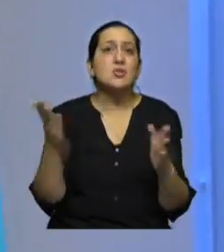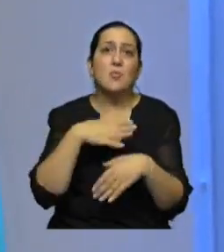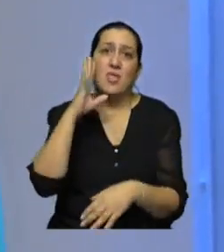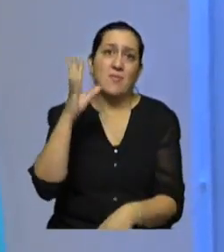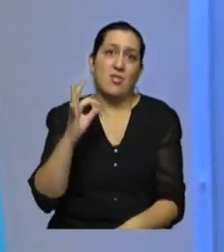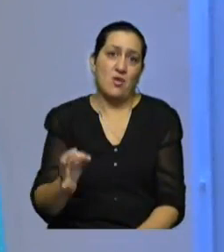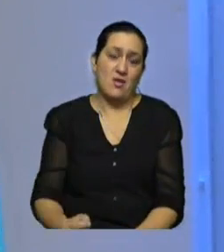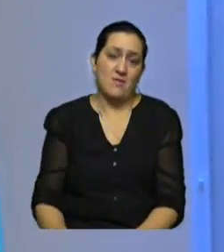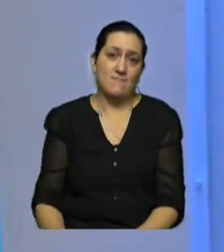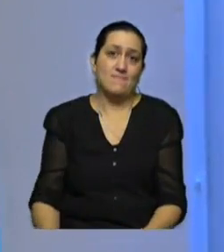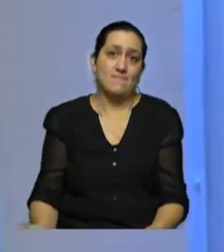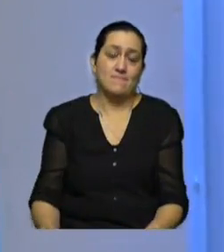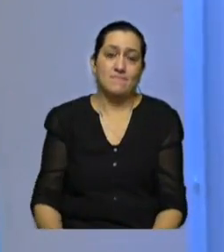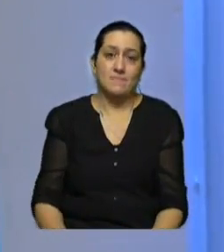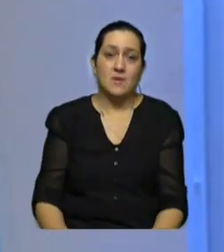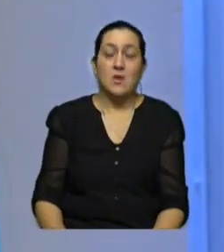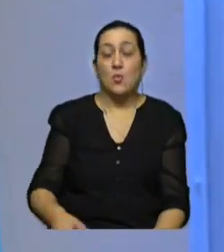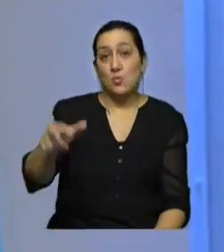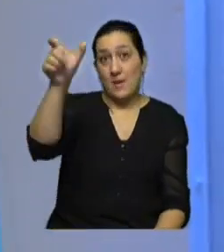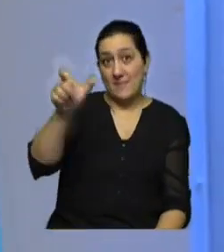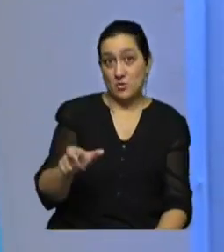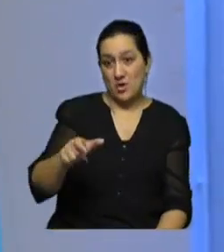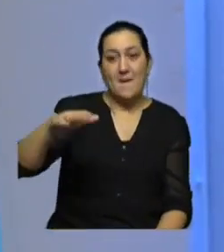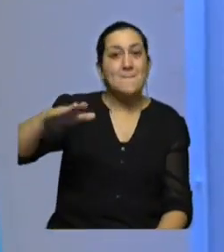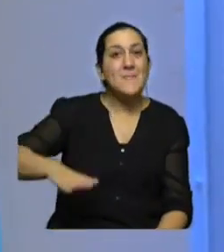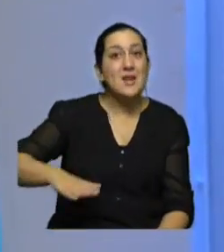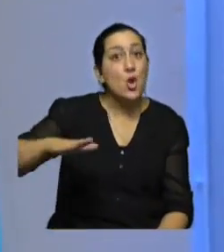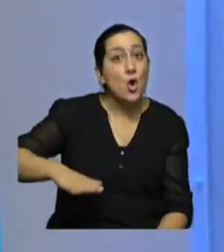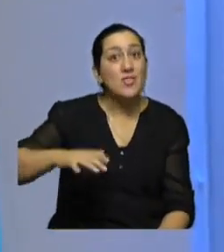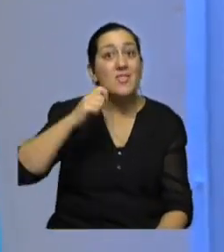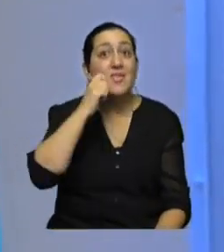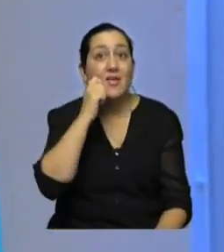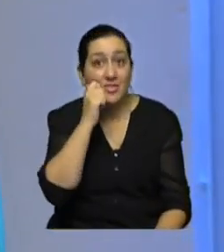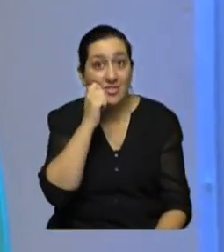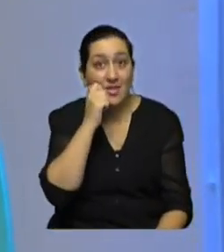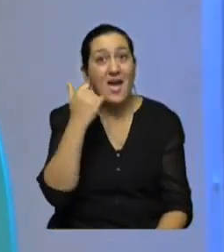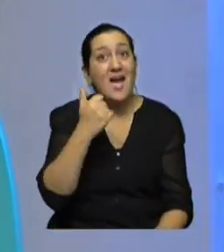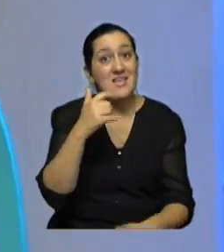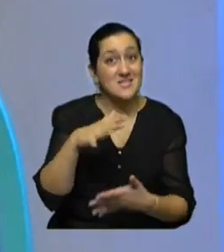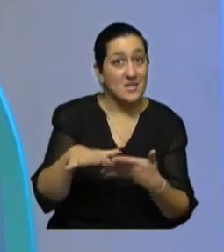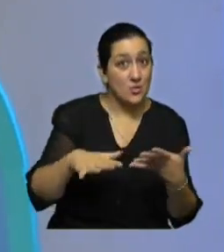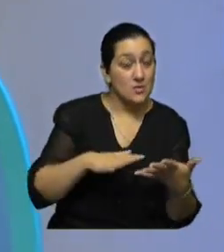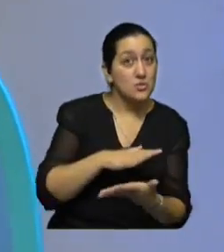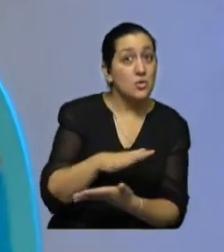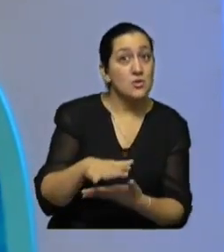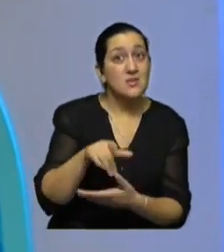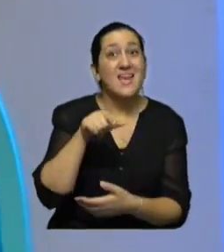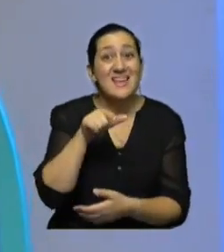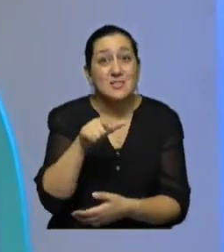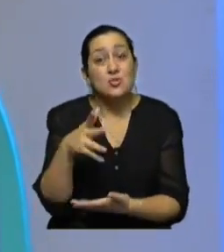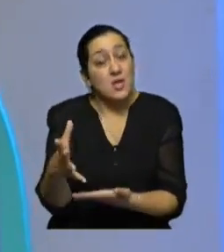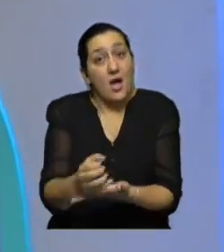y no las puedo dejar pasar. Cuando una persona menor de edad tiene estas situaciones, está siendo